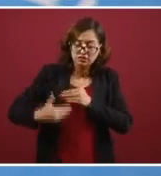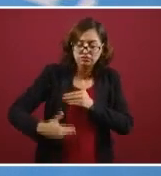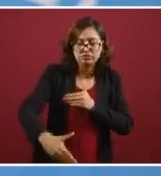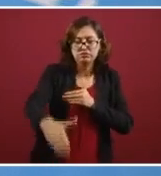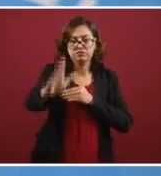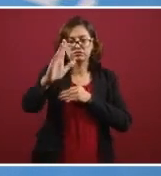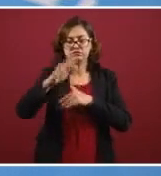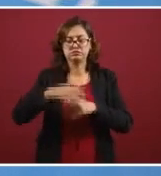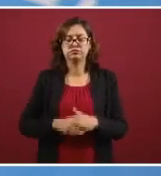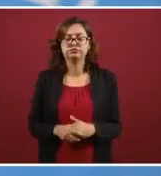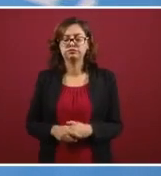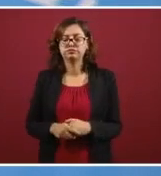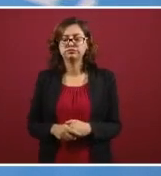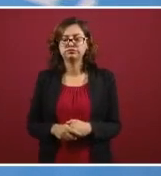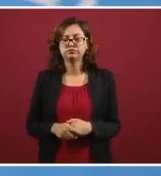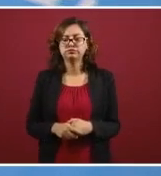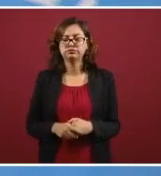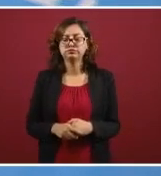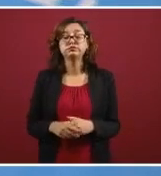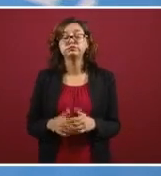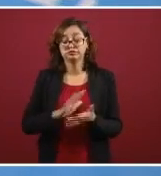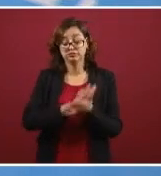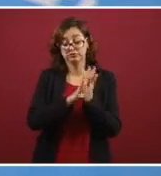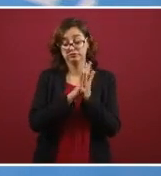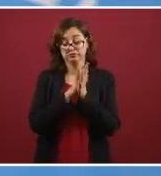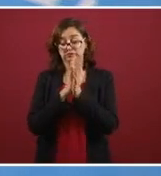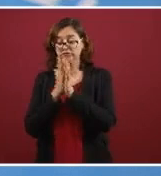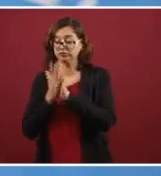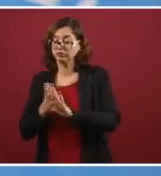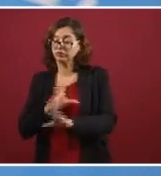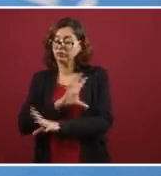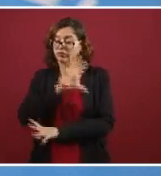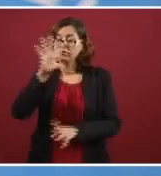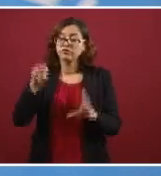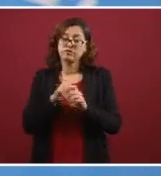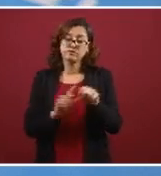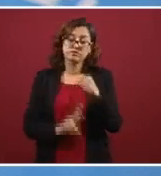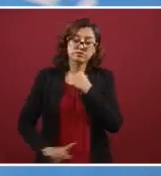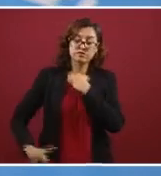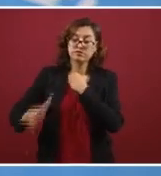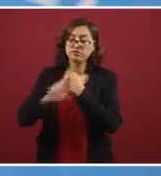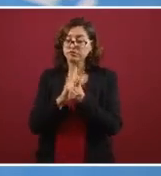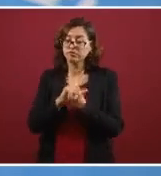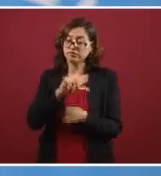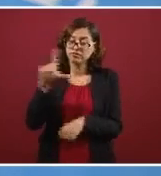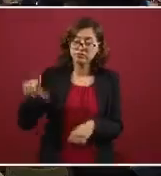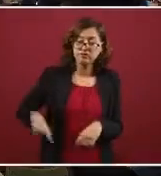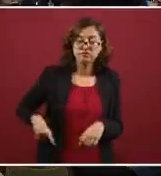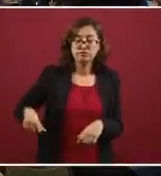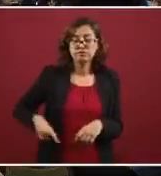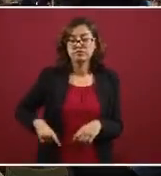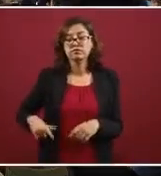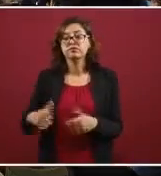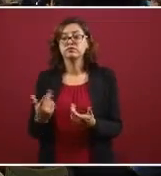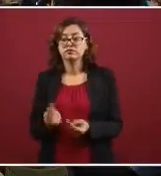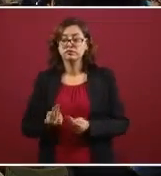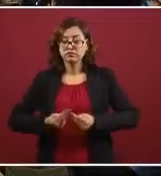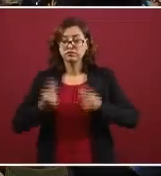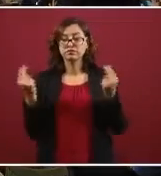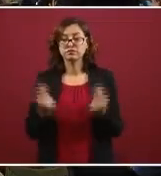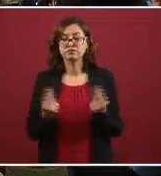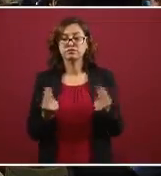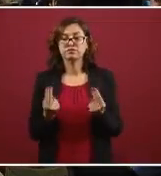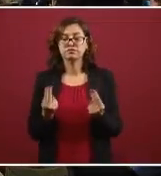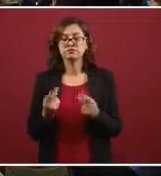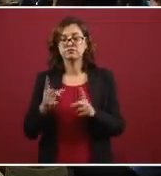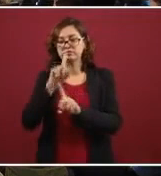de Desarrollo Social. Fue parte de la transformación del Estado, de ese Estado y de ese gobierno que necesitaba cambiar